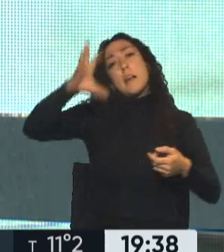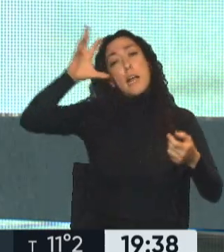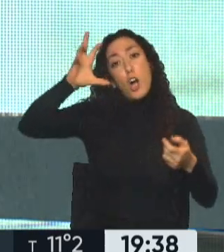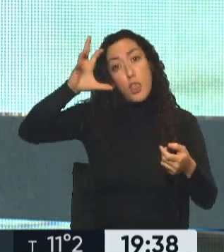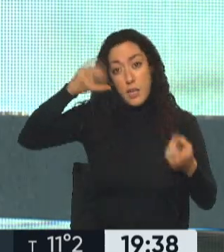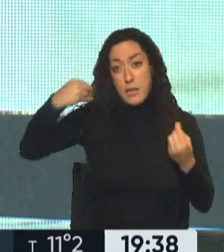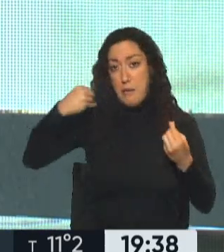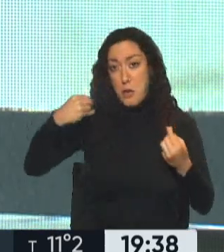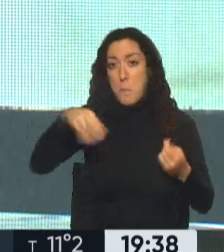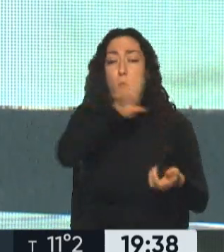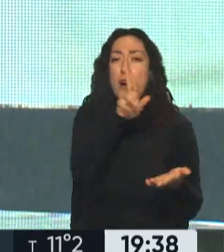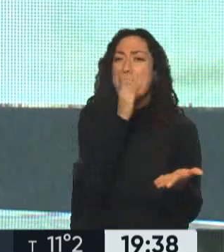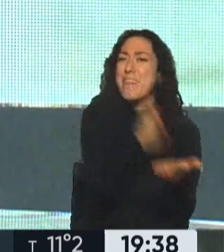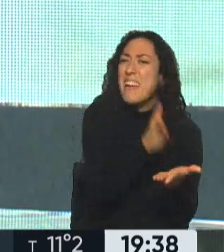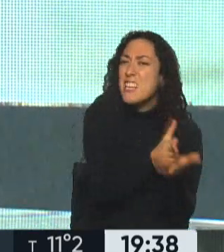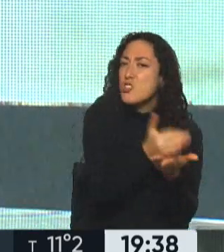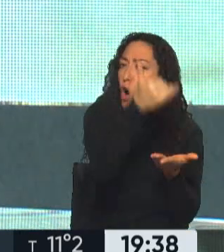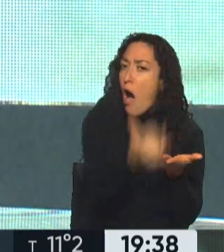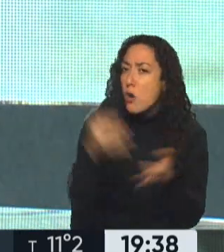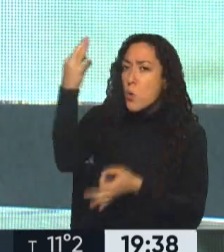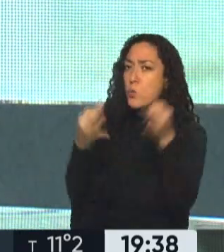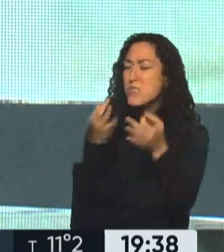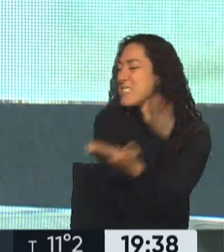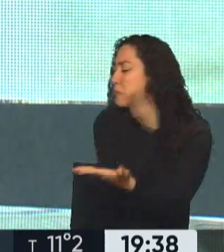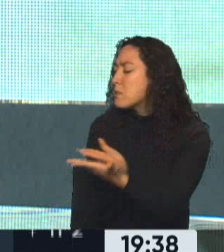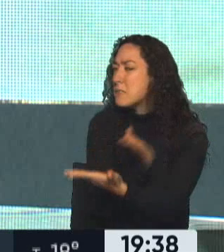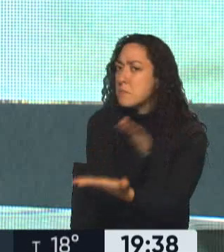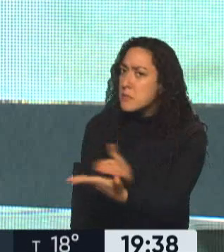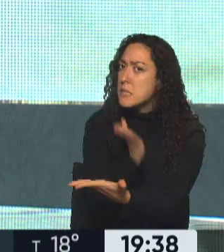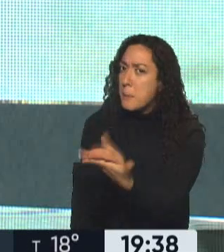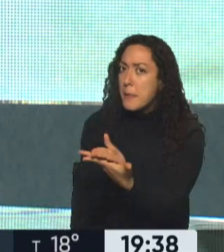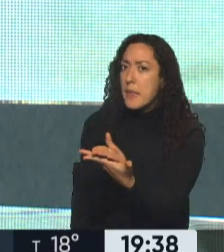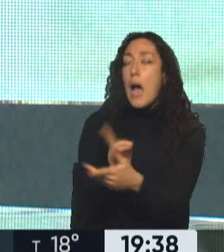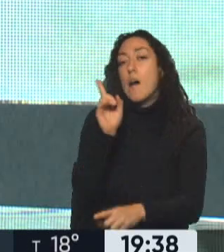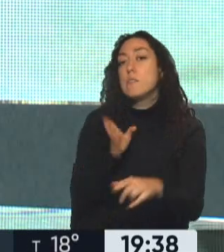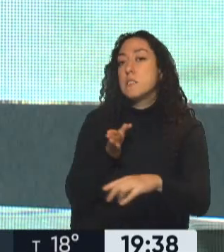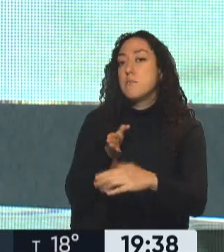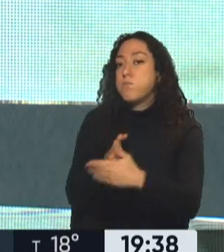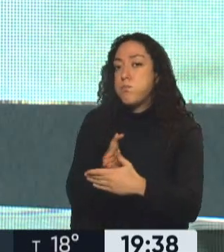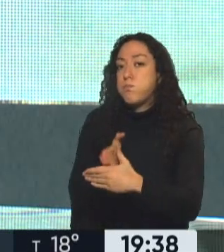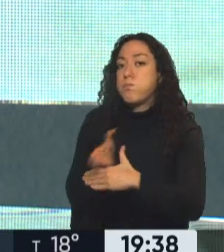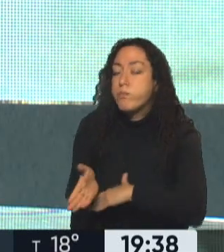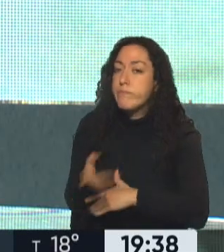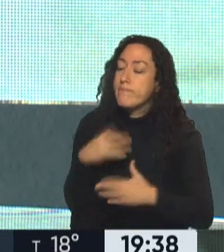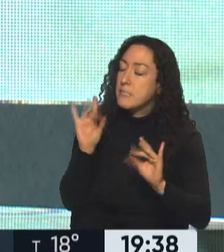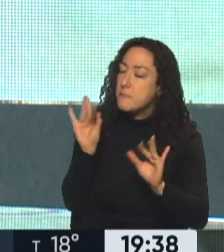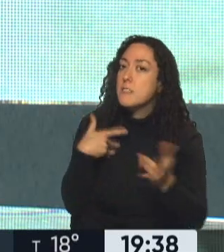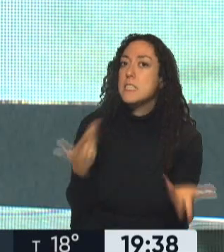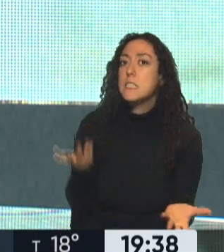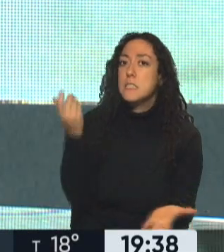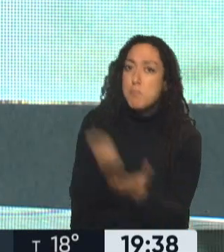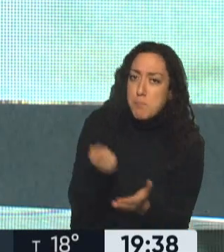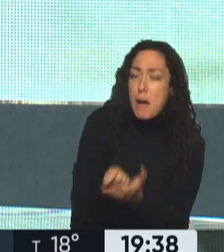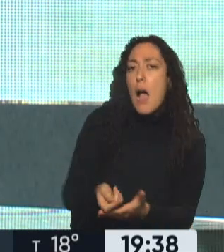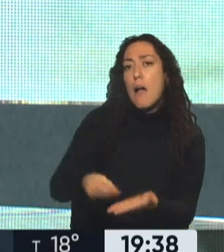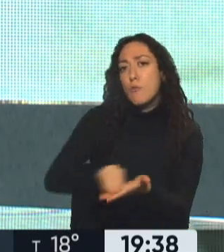mujeres tienen el derecho de acudir a la justicia, por más allá de que no siempre es accesible y que hay que pagarse, costearse la representación en la mayoría